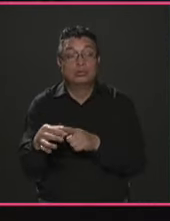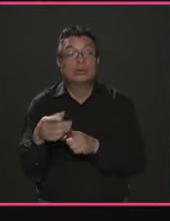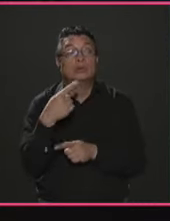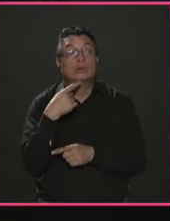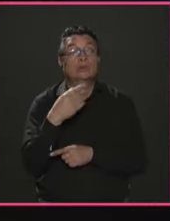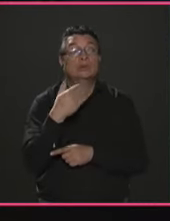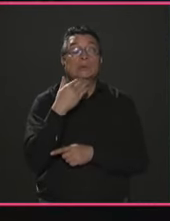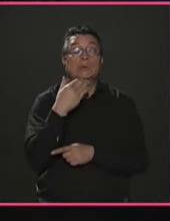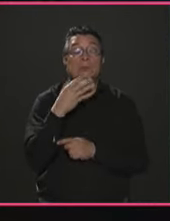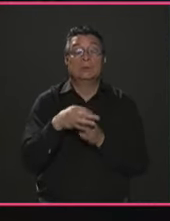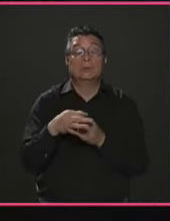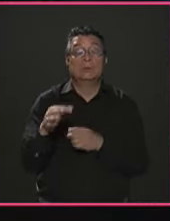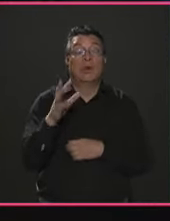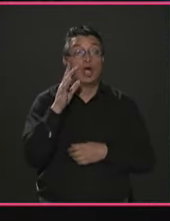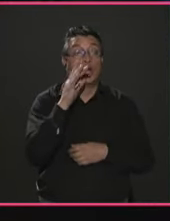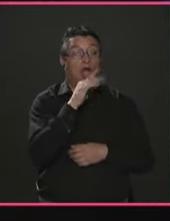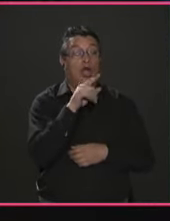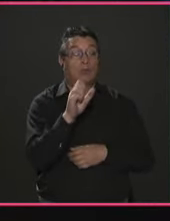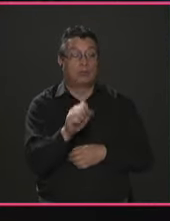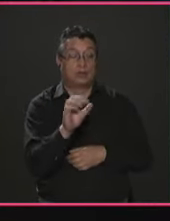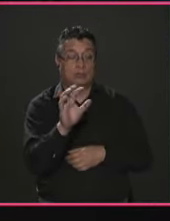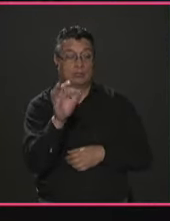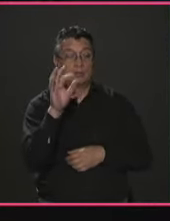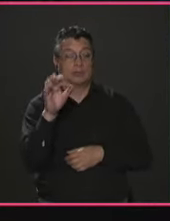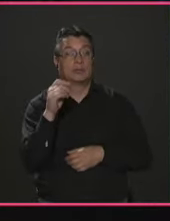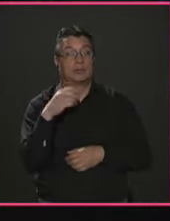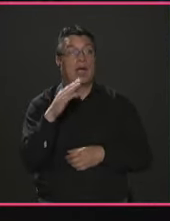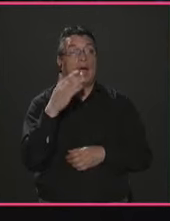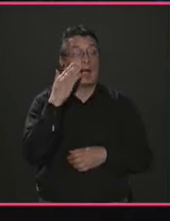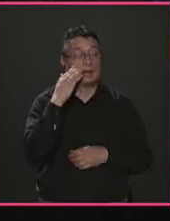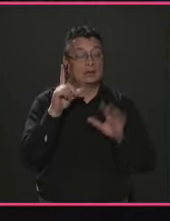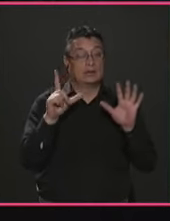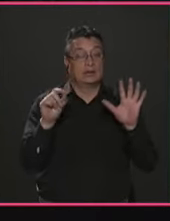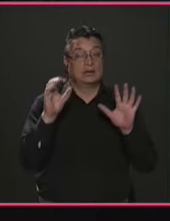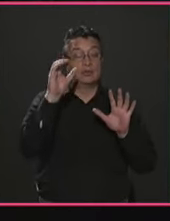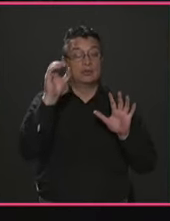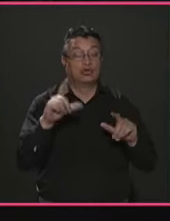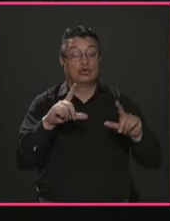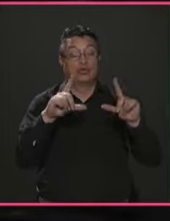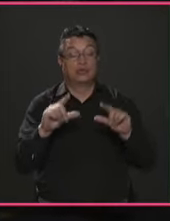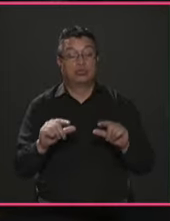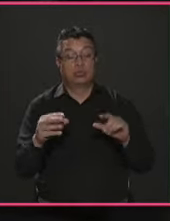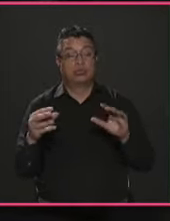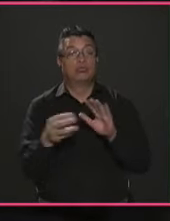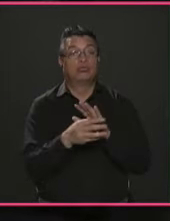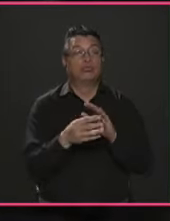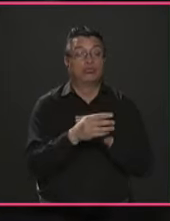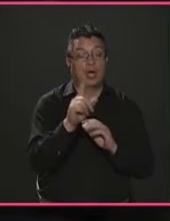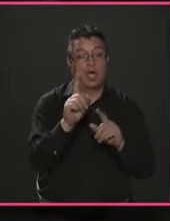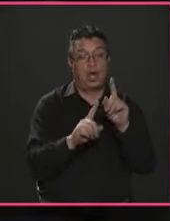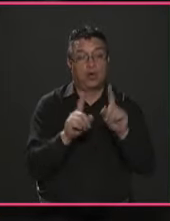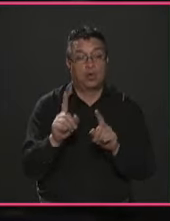aquí el de colores podemos tener hasta 7% de reducción en algunas